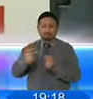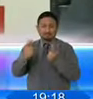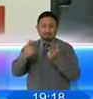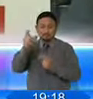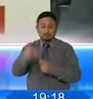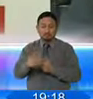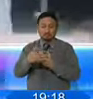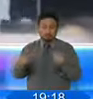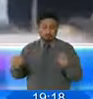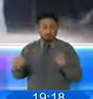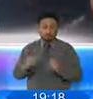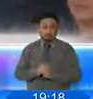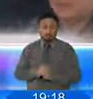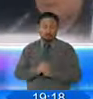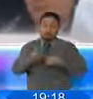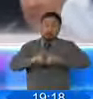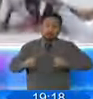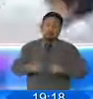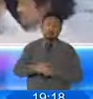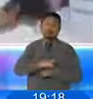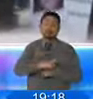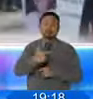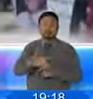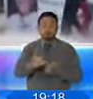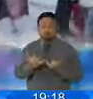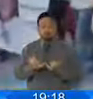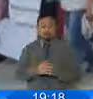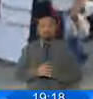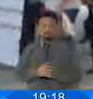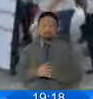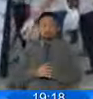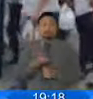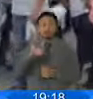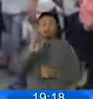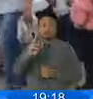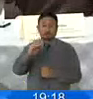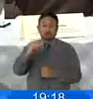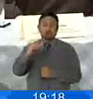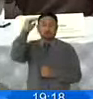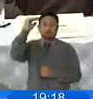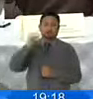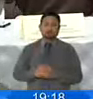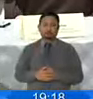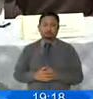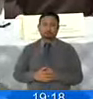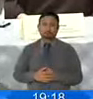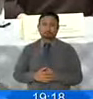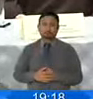desapariciones no obstante se trabaja para que la cifra mejore en quito informó andrés